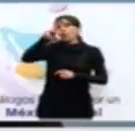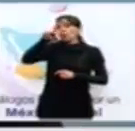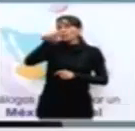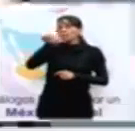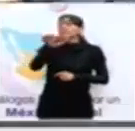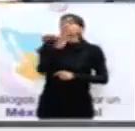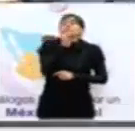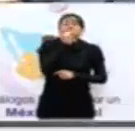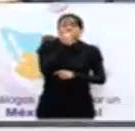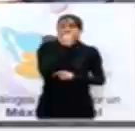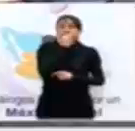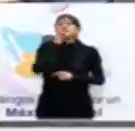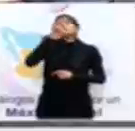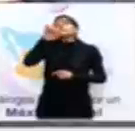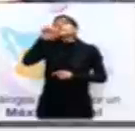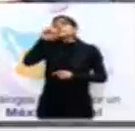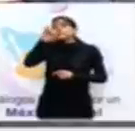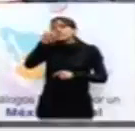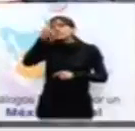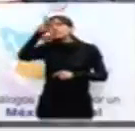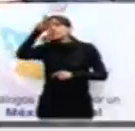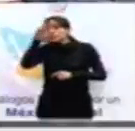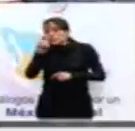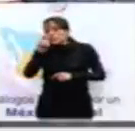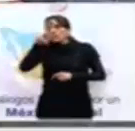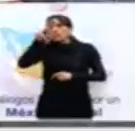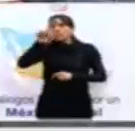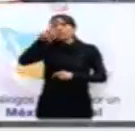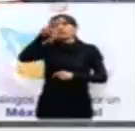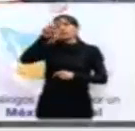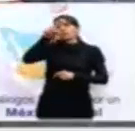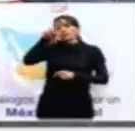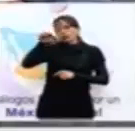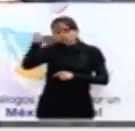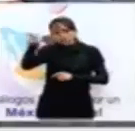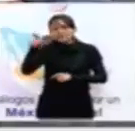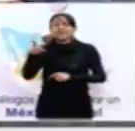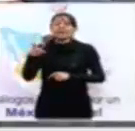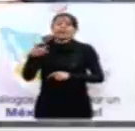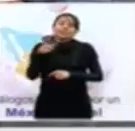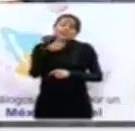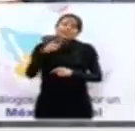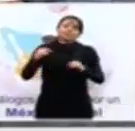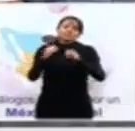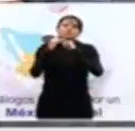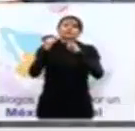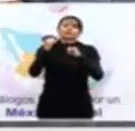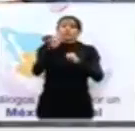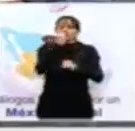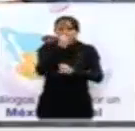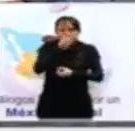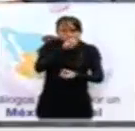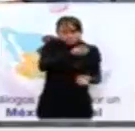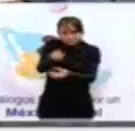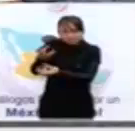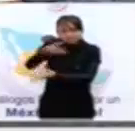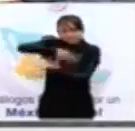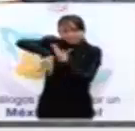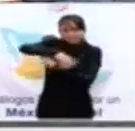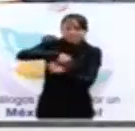senador Isidro Pedrosa, presidente de la Comisión de Autosuficiencia Alimentaria. Senador, adelante, gracias. Soy Pedraza,